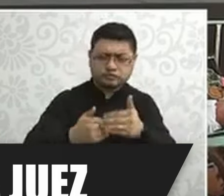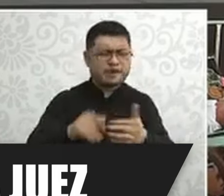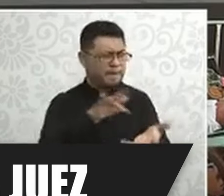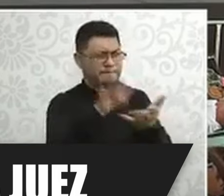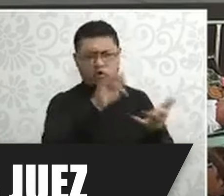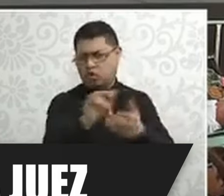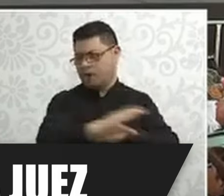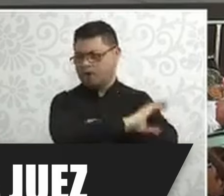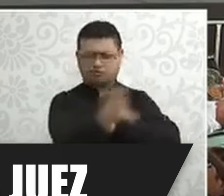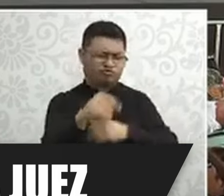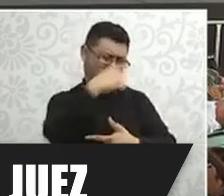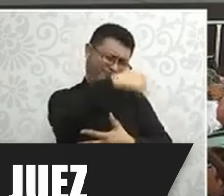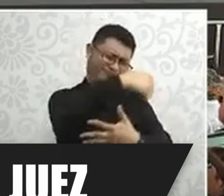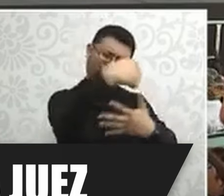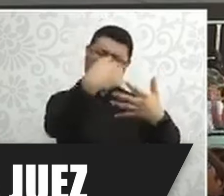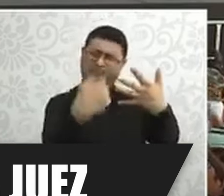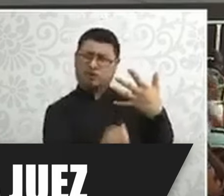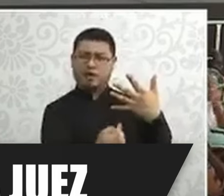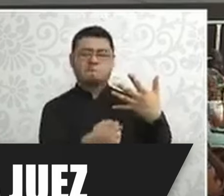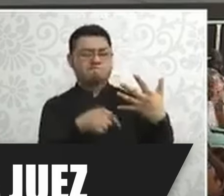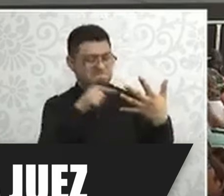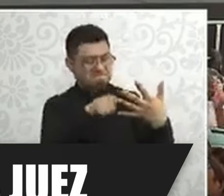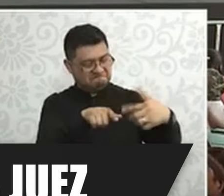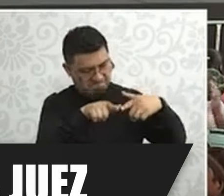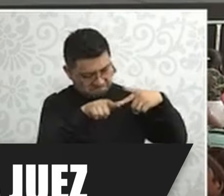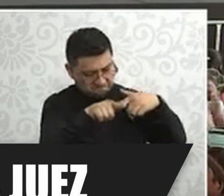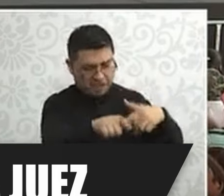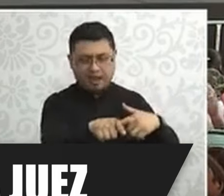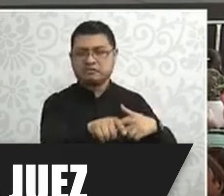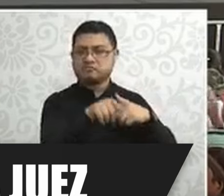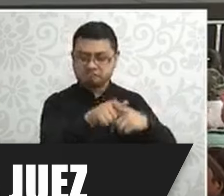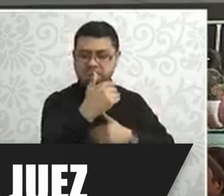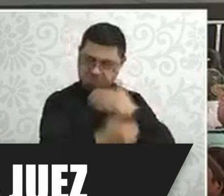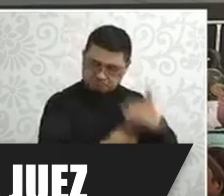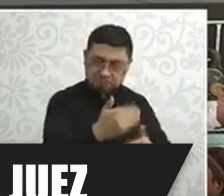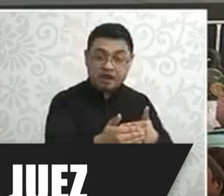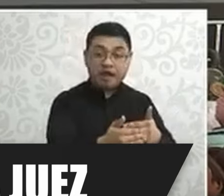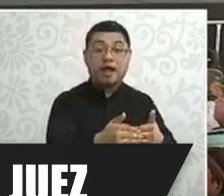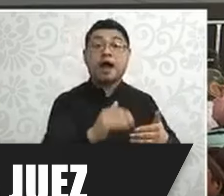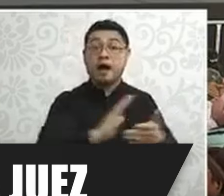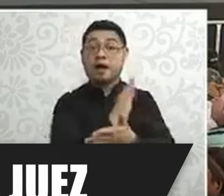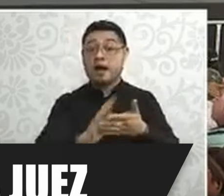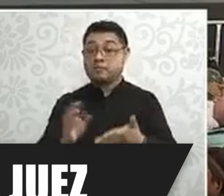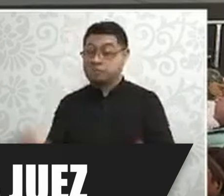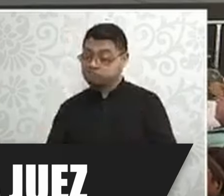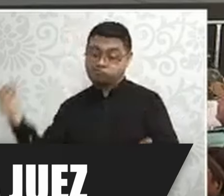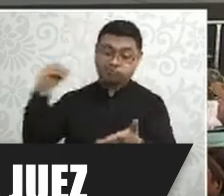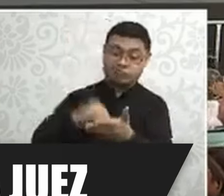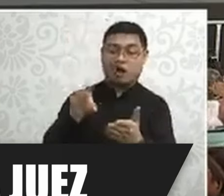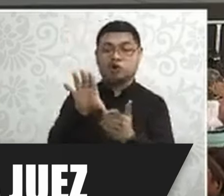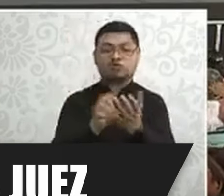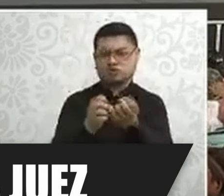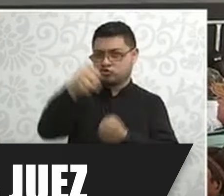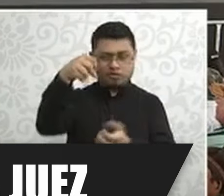los programas de bienestar. Y además van a estar en la Constitución para que nadie los